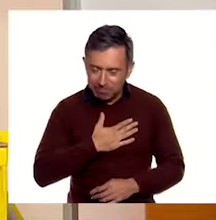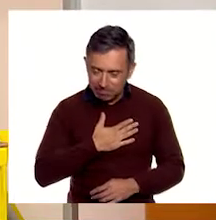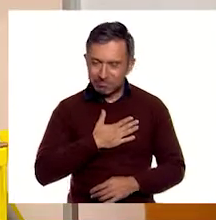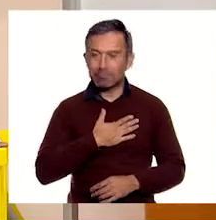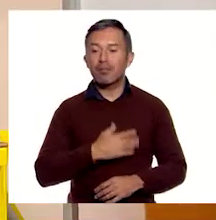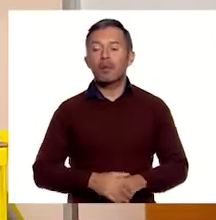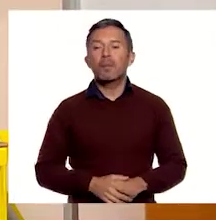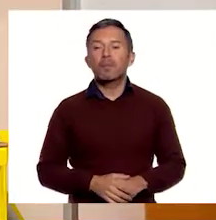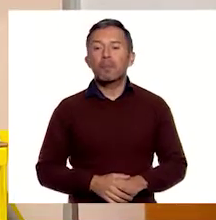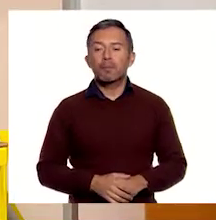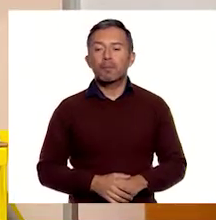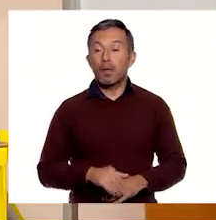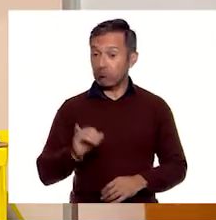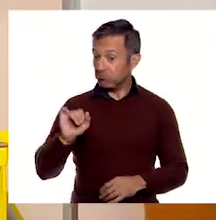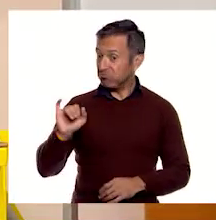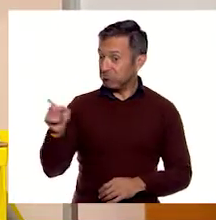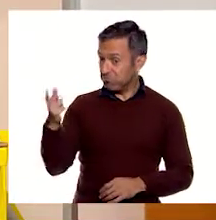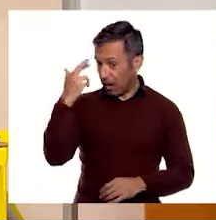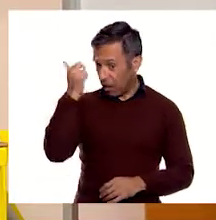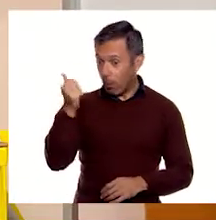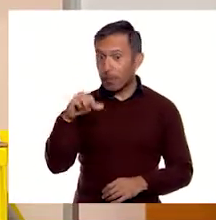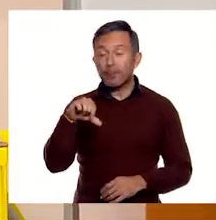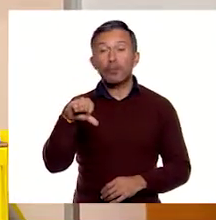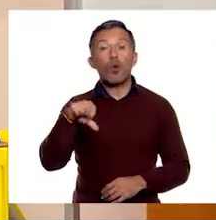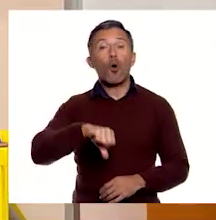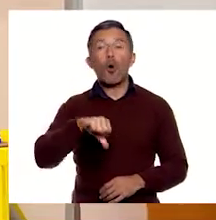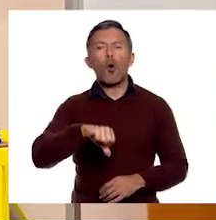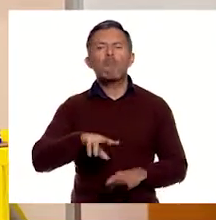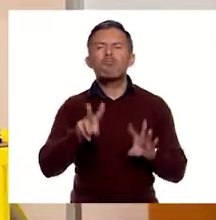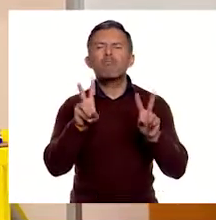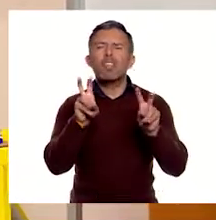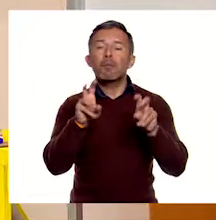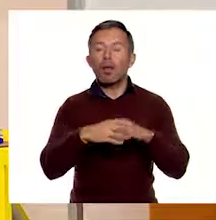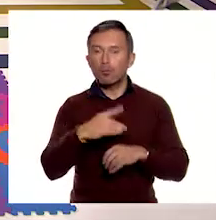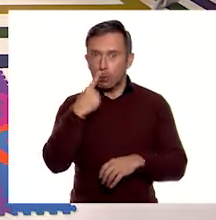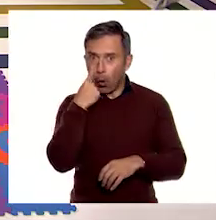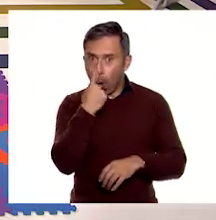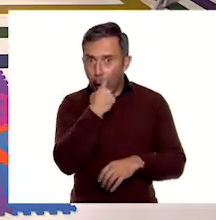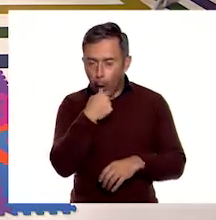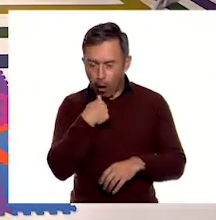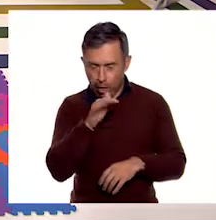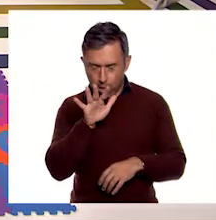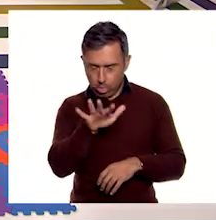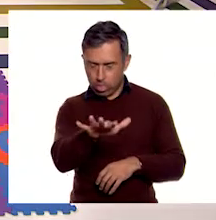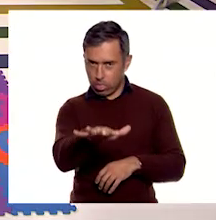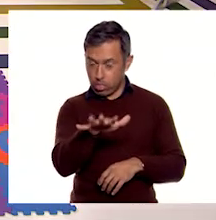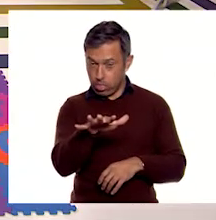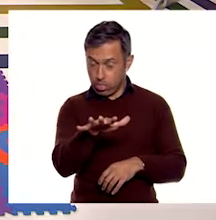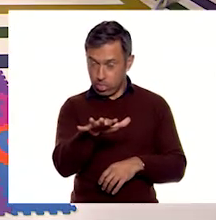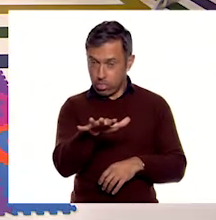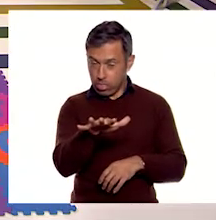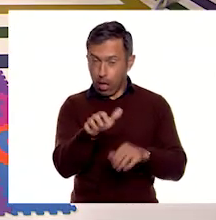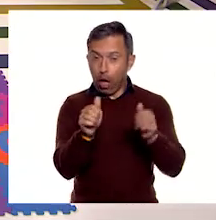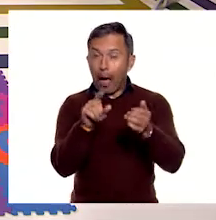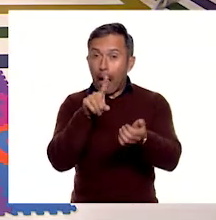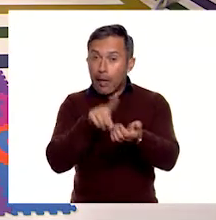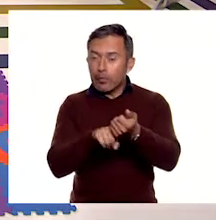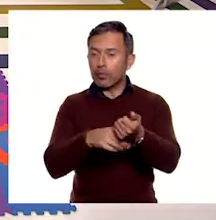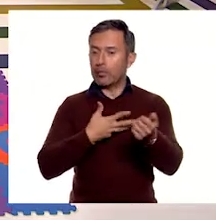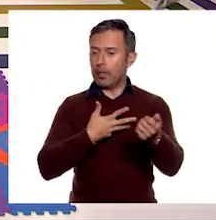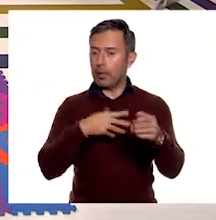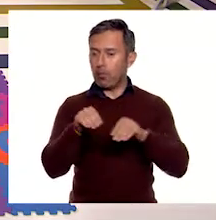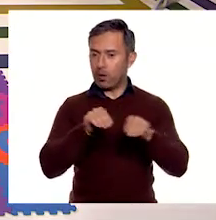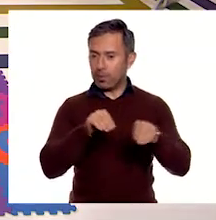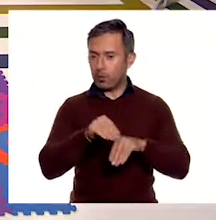a ver hoy una ilusión óptica. Ajá. En movimiento. Perfecto. Llamada... ¿Sí? ¿Tiene algún nombre?